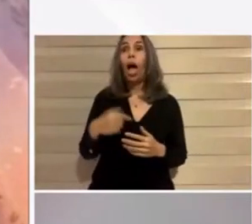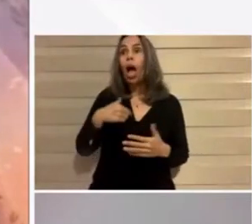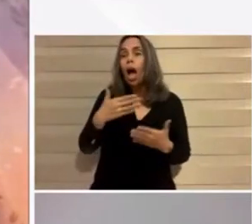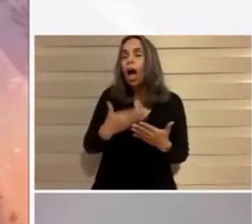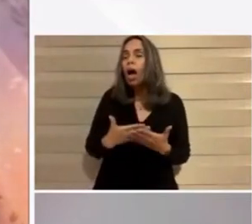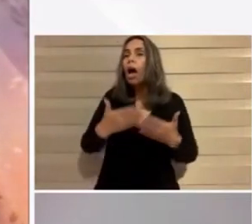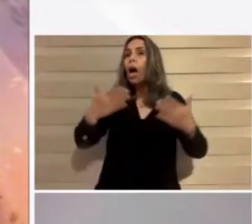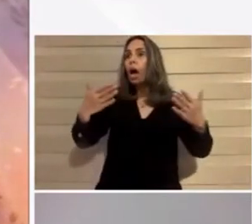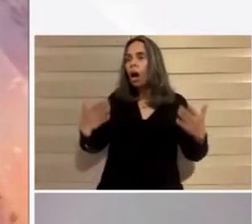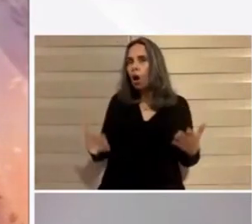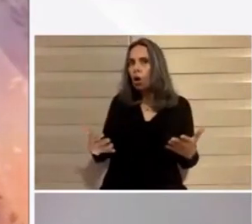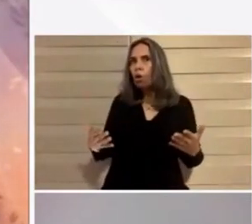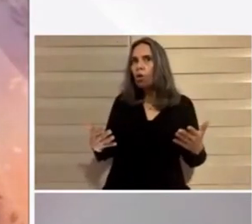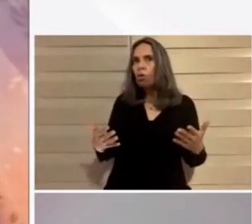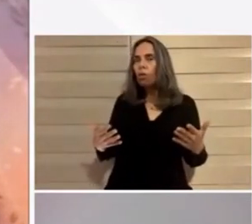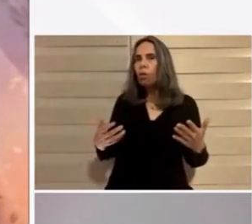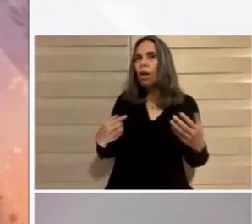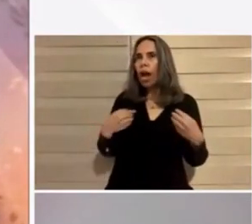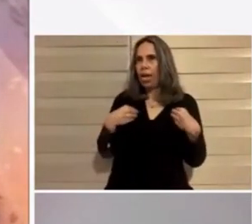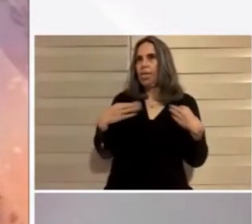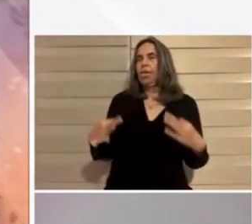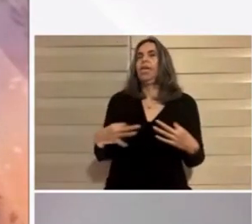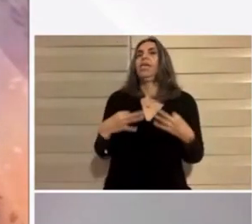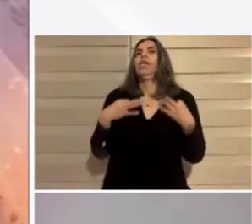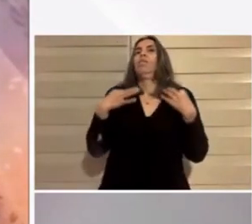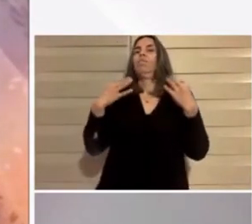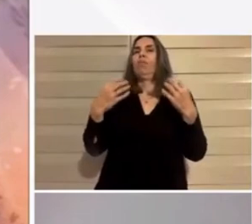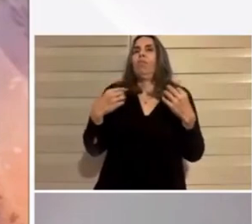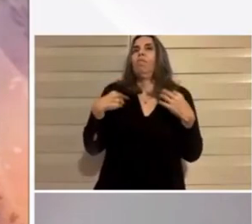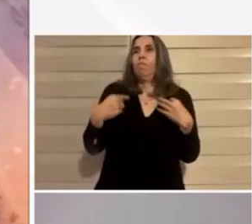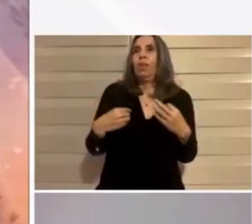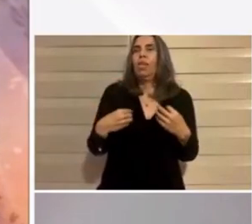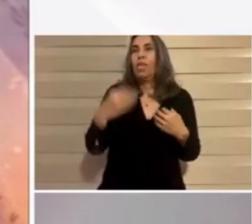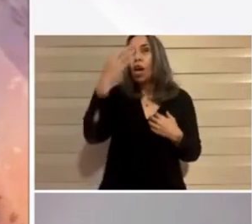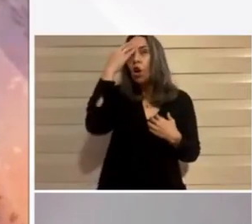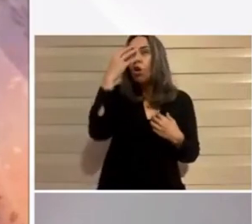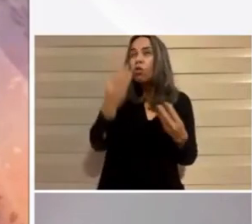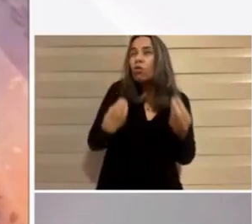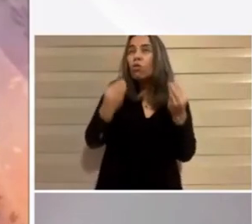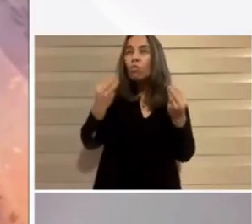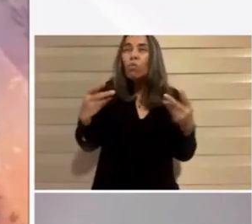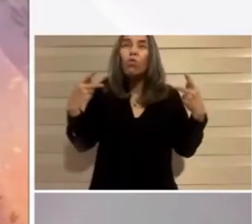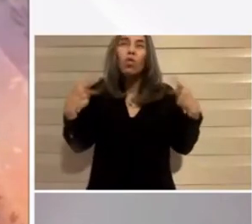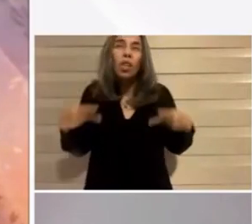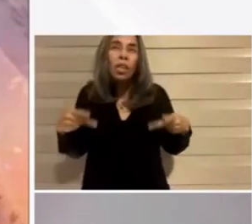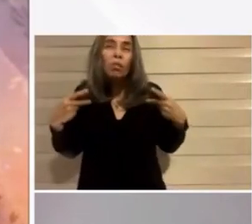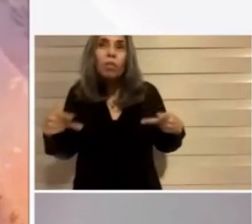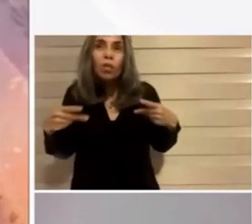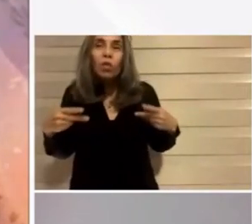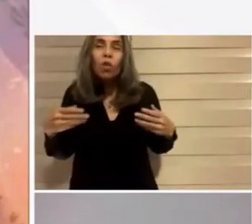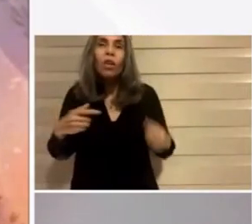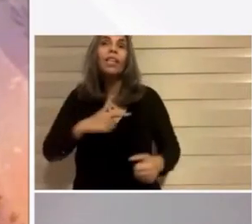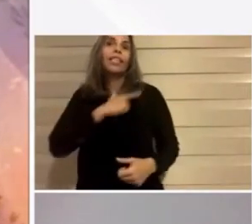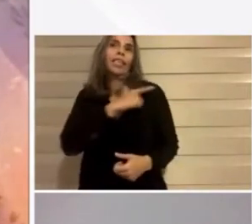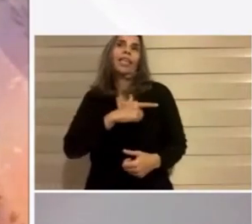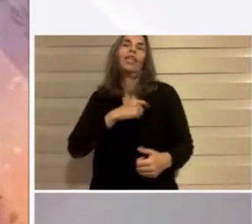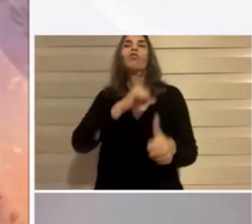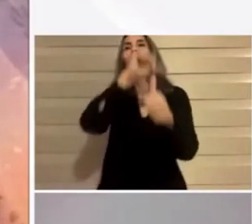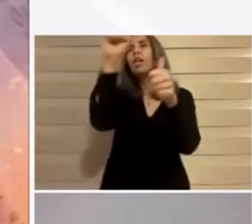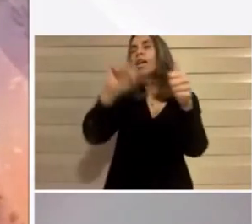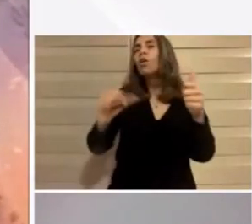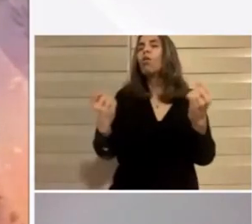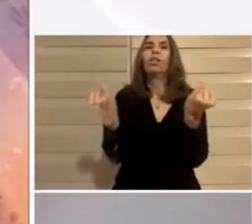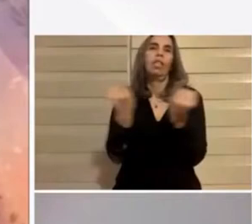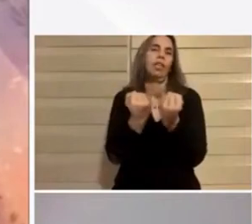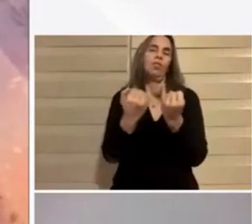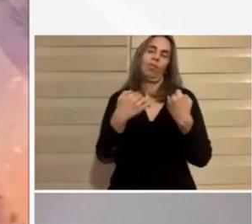de que tengo personas en mi vida que he conocido a través de las artes, por el simple hecho de haber atendido a shows de danza o